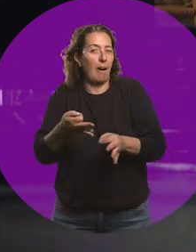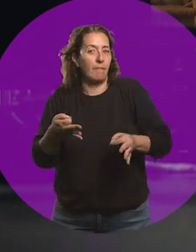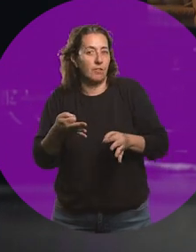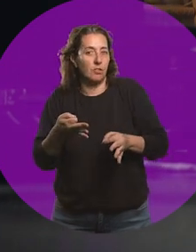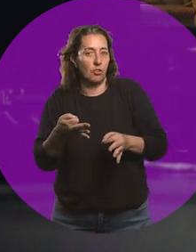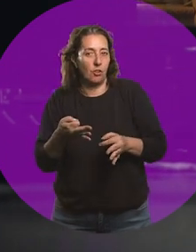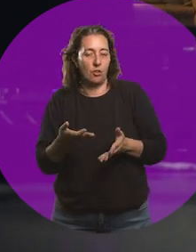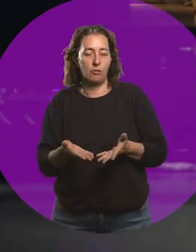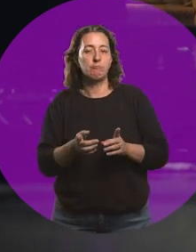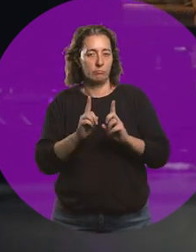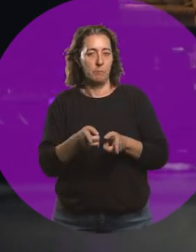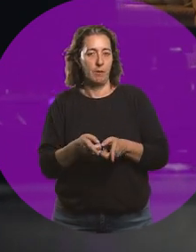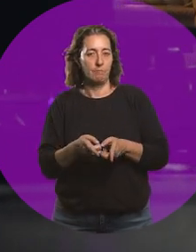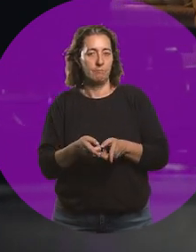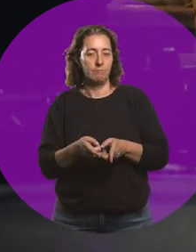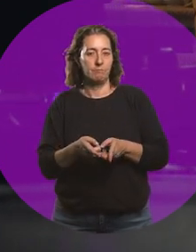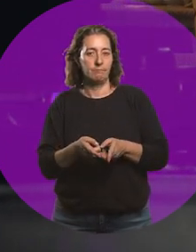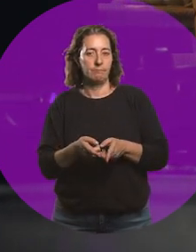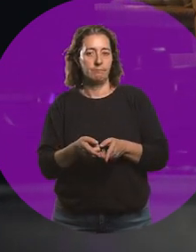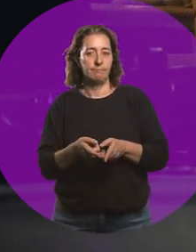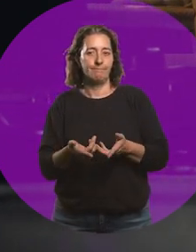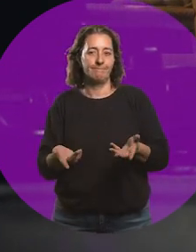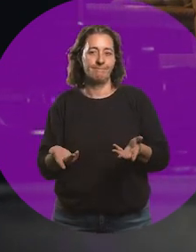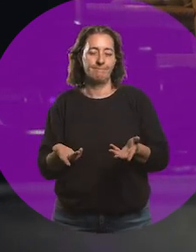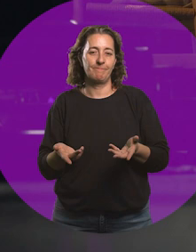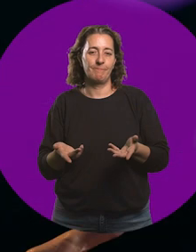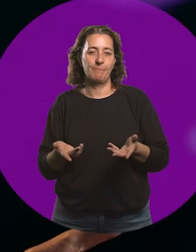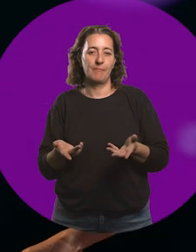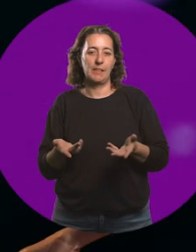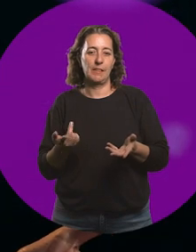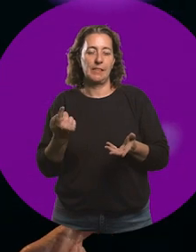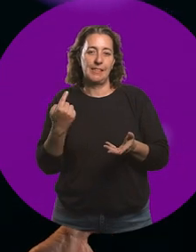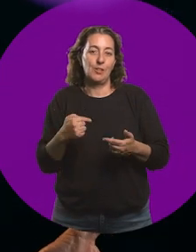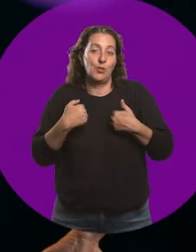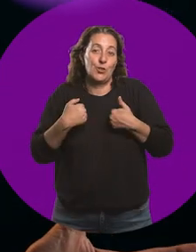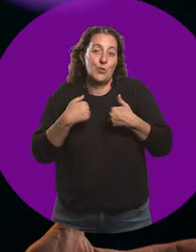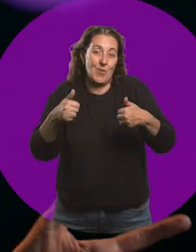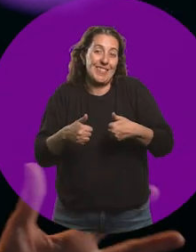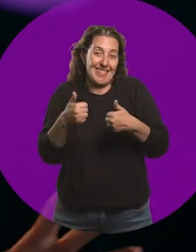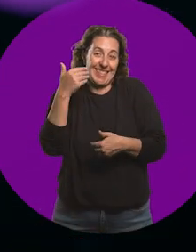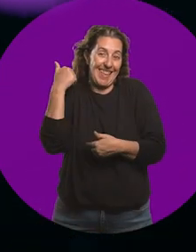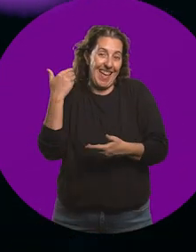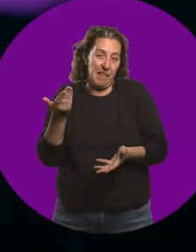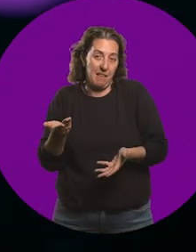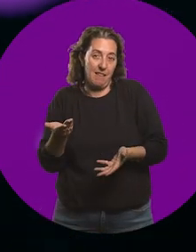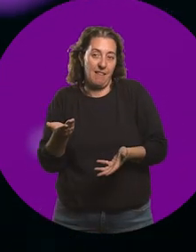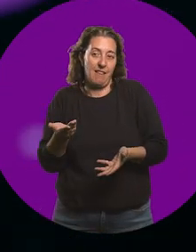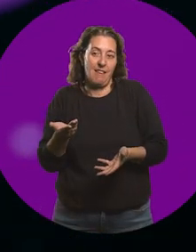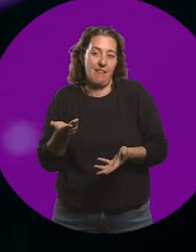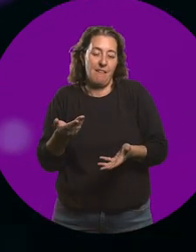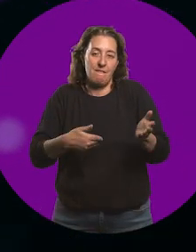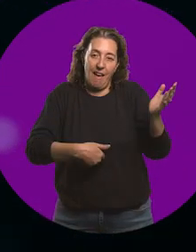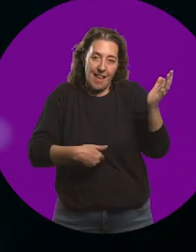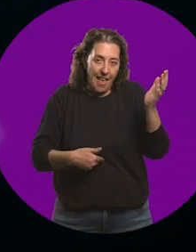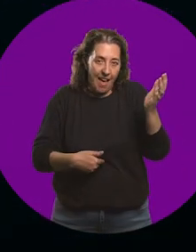también, sobre todo en lo que yo hacía, ¿no? Al estar